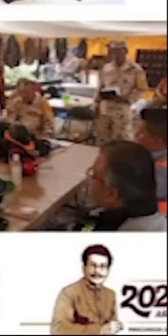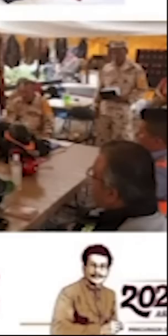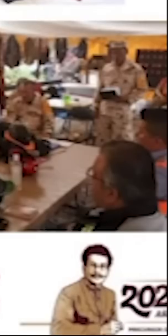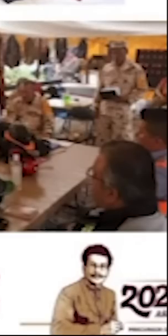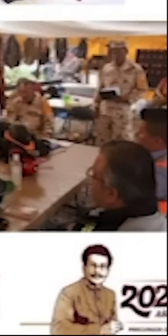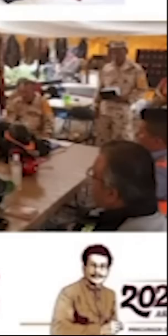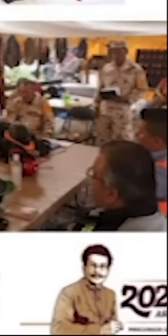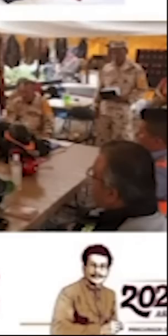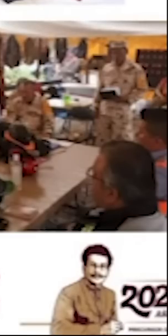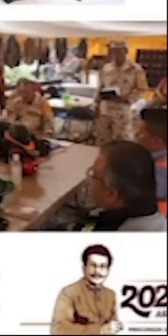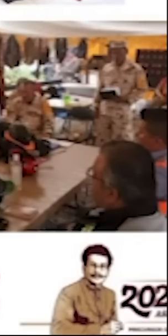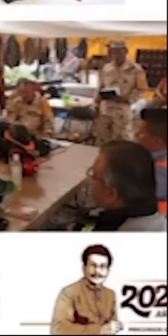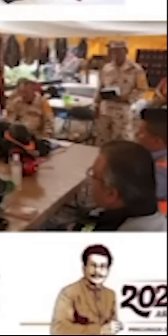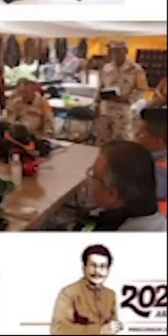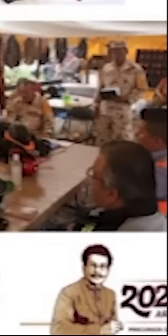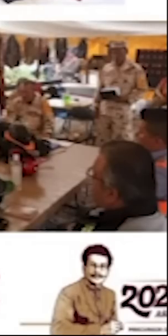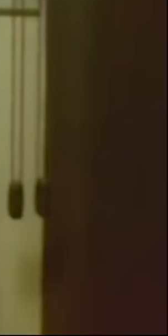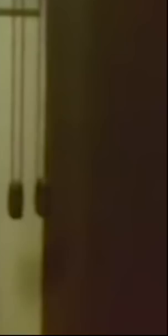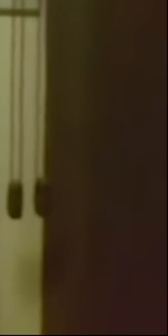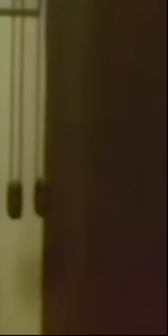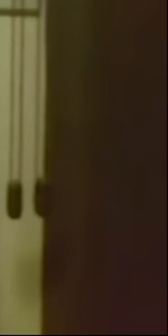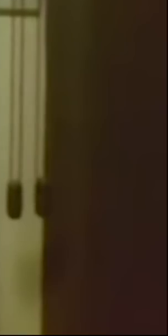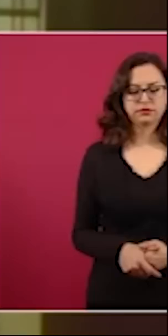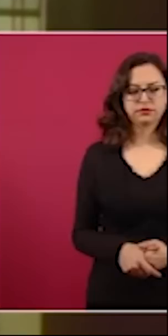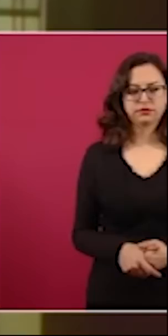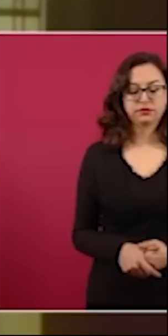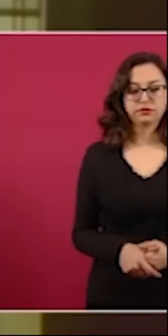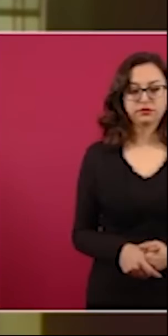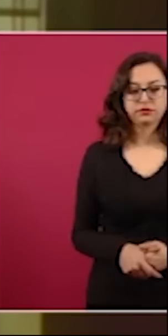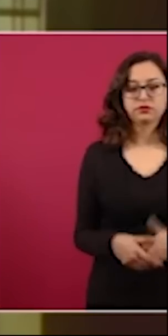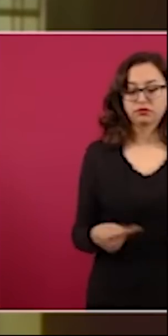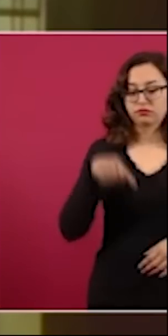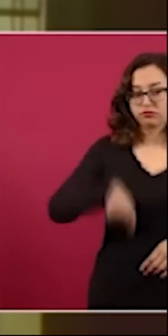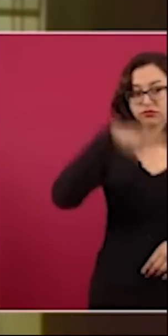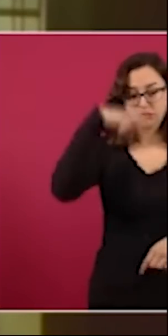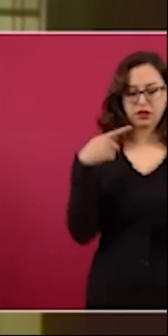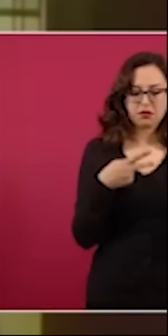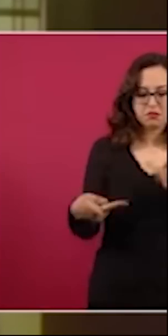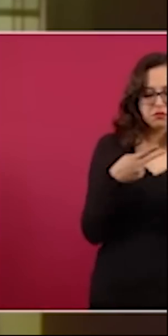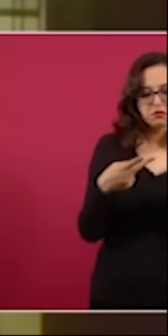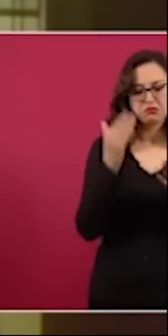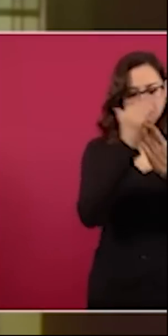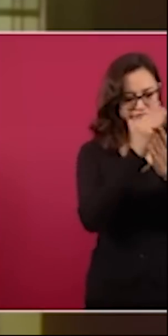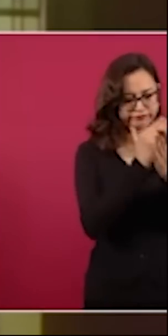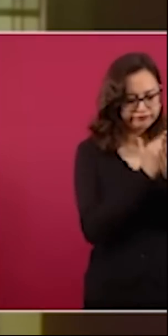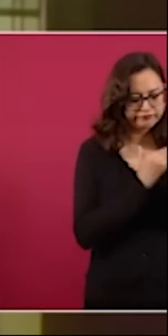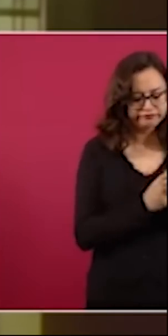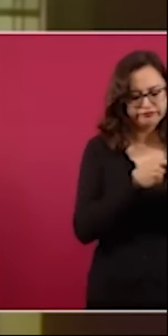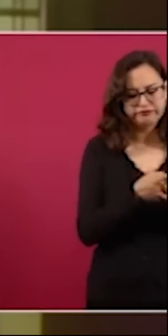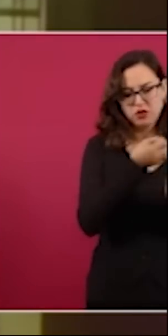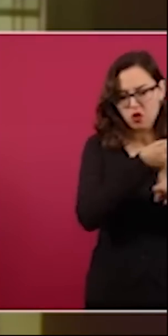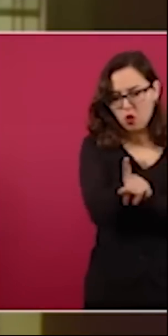para evitar gases acumulados en concreto señor presidente la estrategia que se ha implementado en la mina Pinavete para el